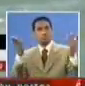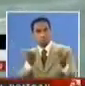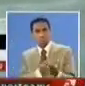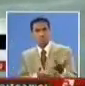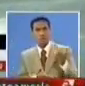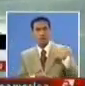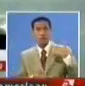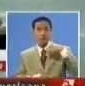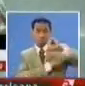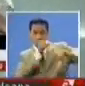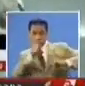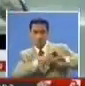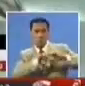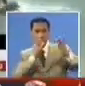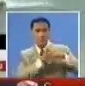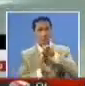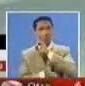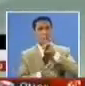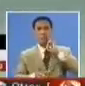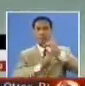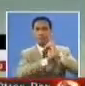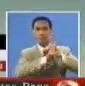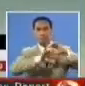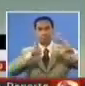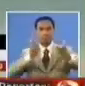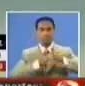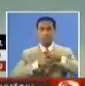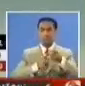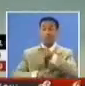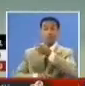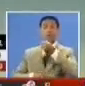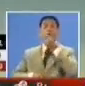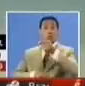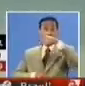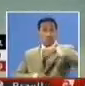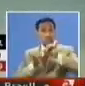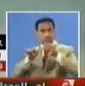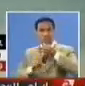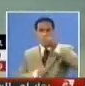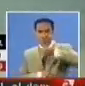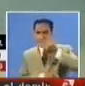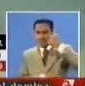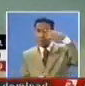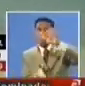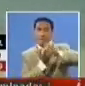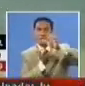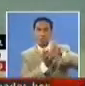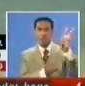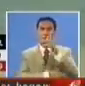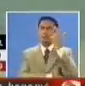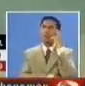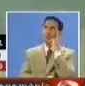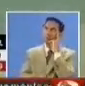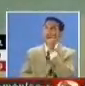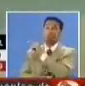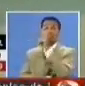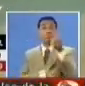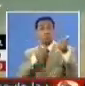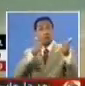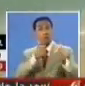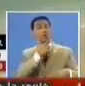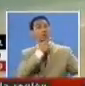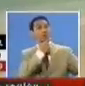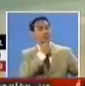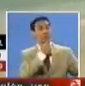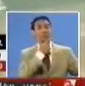Windsurf Association, como se llama el Tour Mundial, y sería bueno porque aquí realmente en Venezuela tenemos las mejores